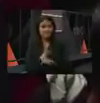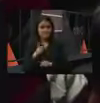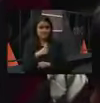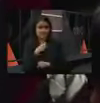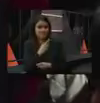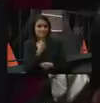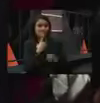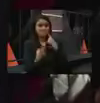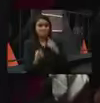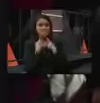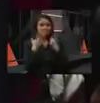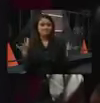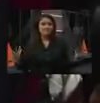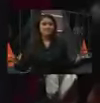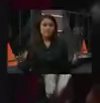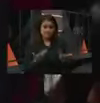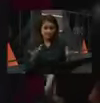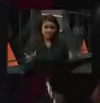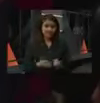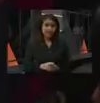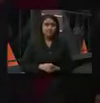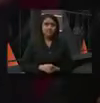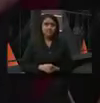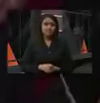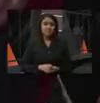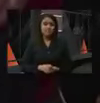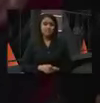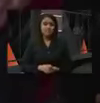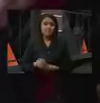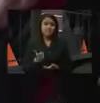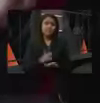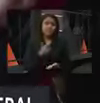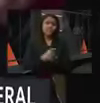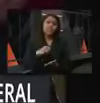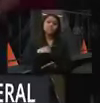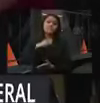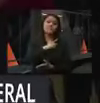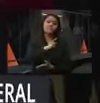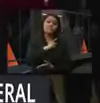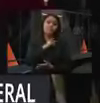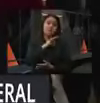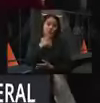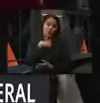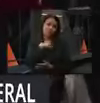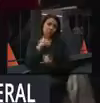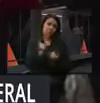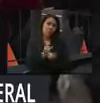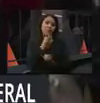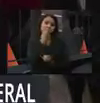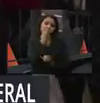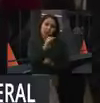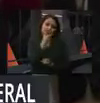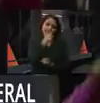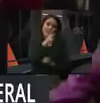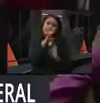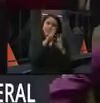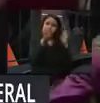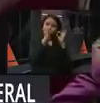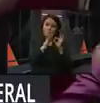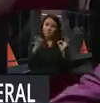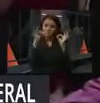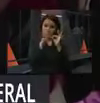concreta particular del presupuesto de egresos tendremos que entrar a tocar ese asunto ese tema